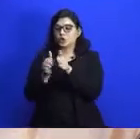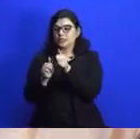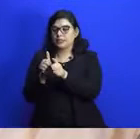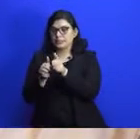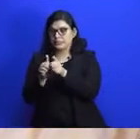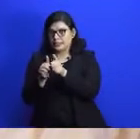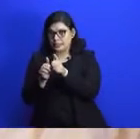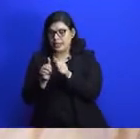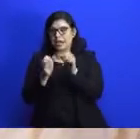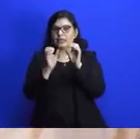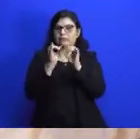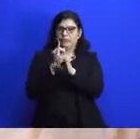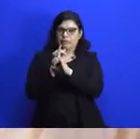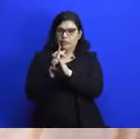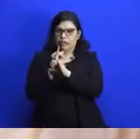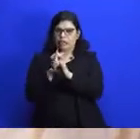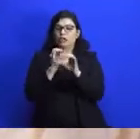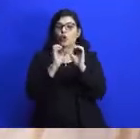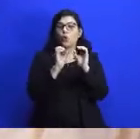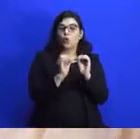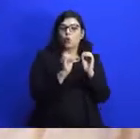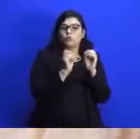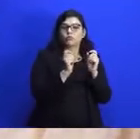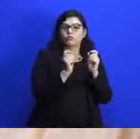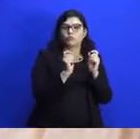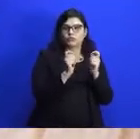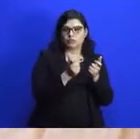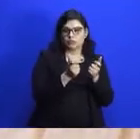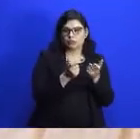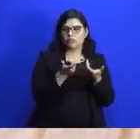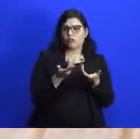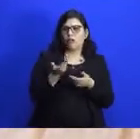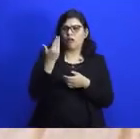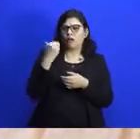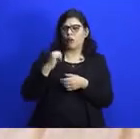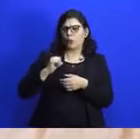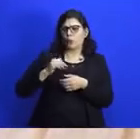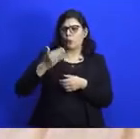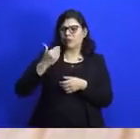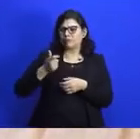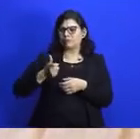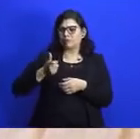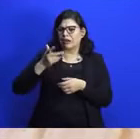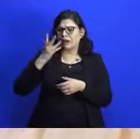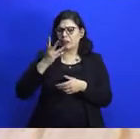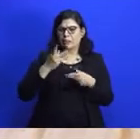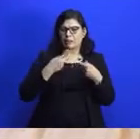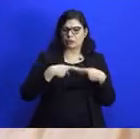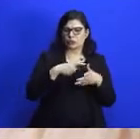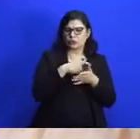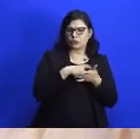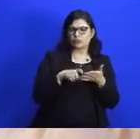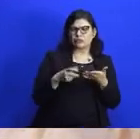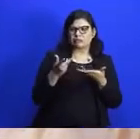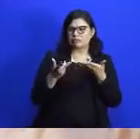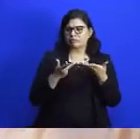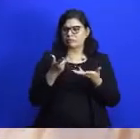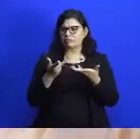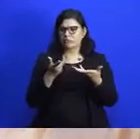financieros, donde anteriormente eran muy costosos o no tenían el acceso a nuestros clientes. Es por